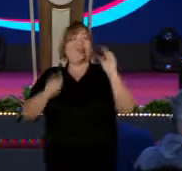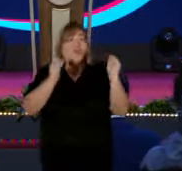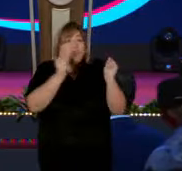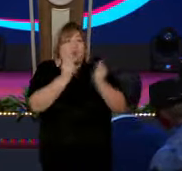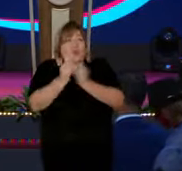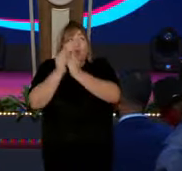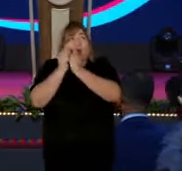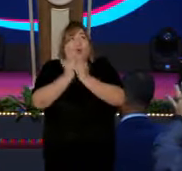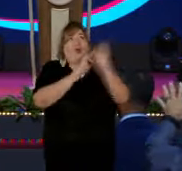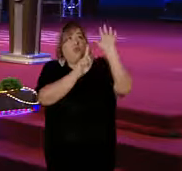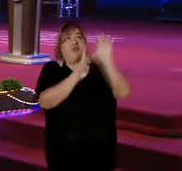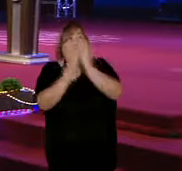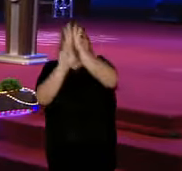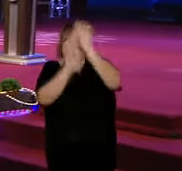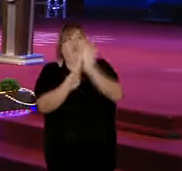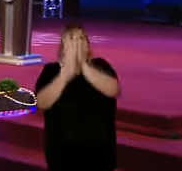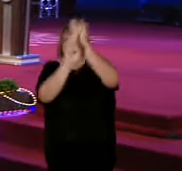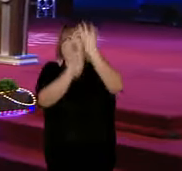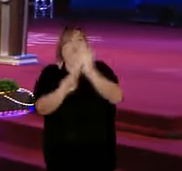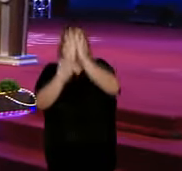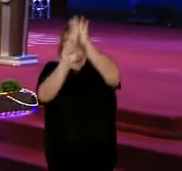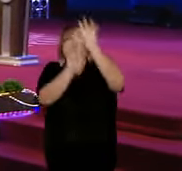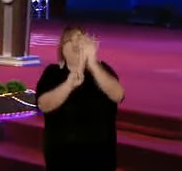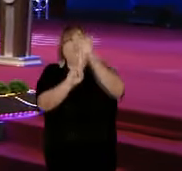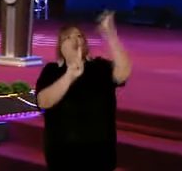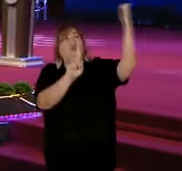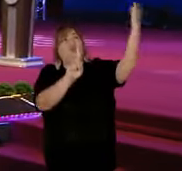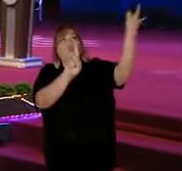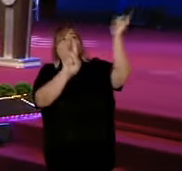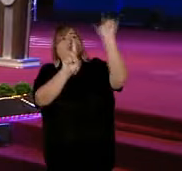Su presencia, su inmenso amor.